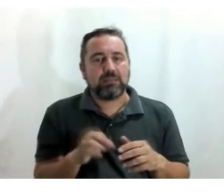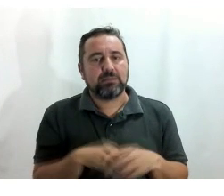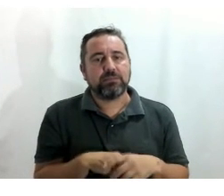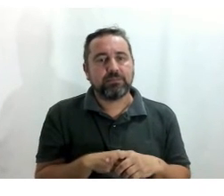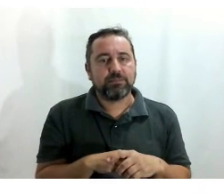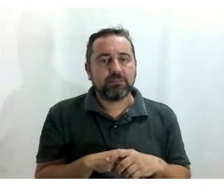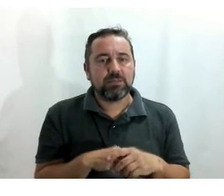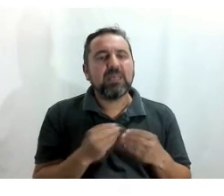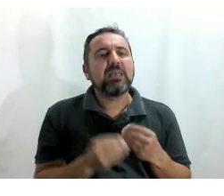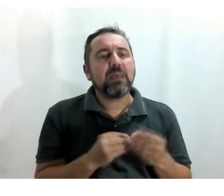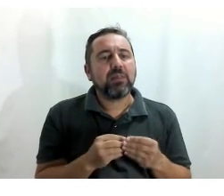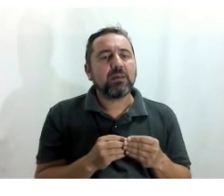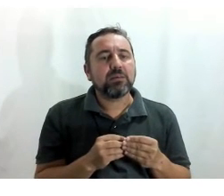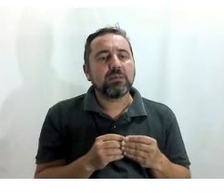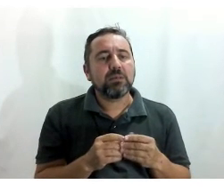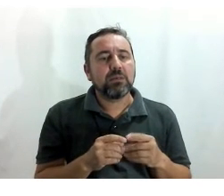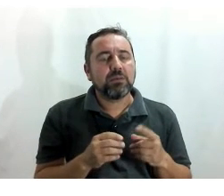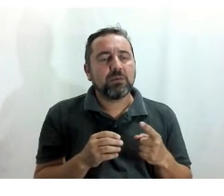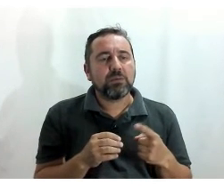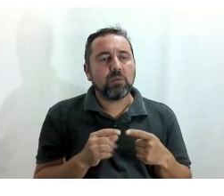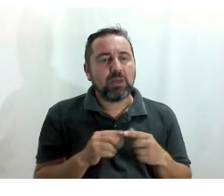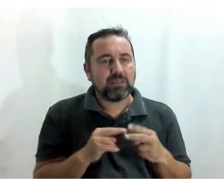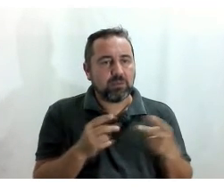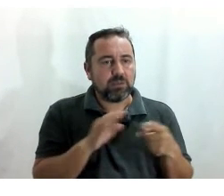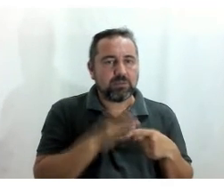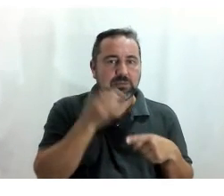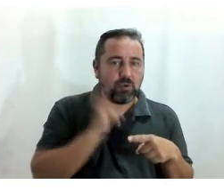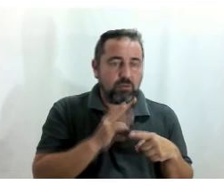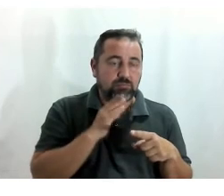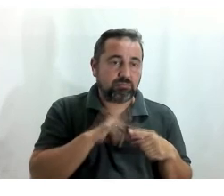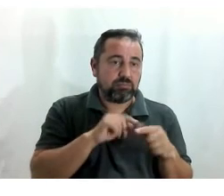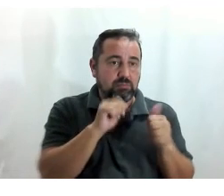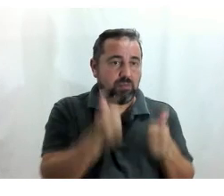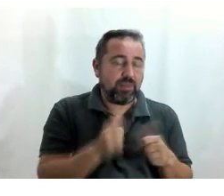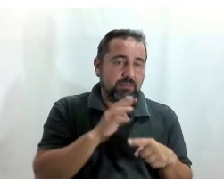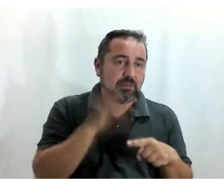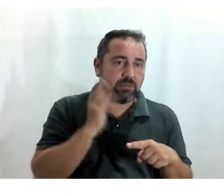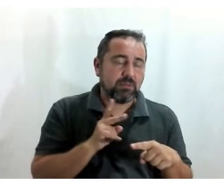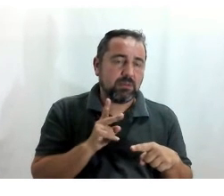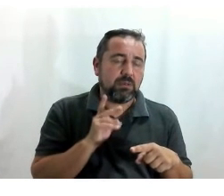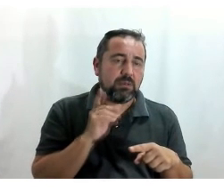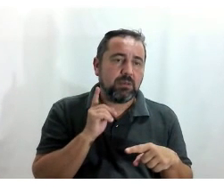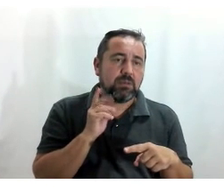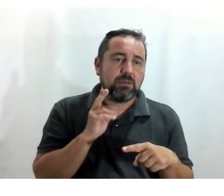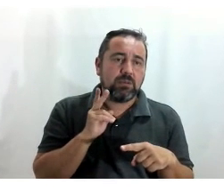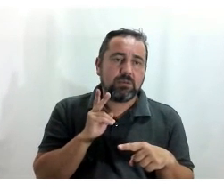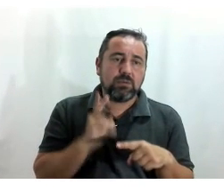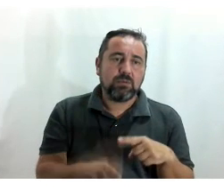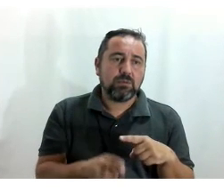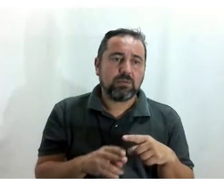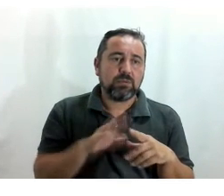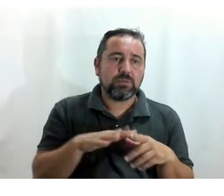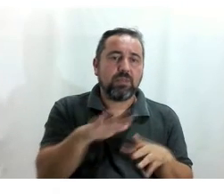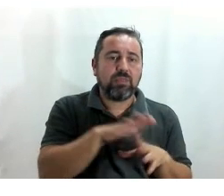CRISPR-Cas es una corte, le damos una secuencia molde, una secuencia que va a reconocer un oligo que va a reconocer una zona